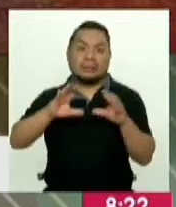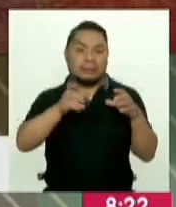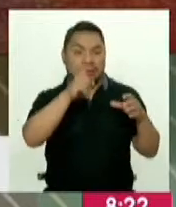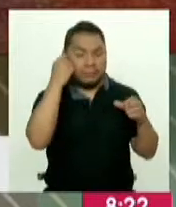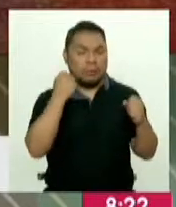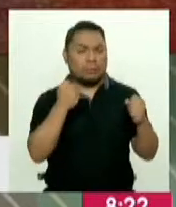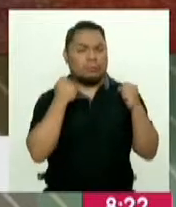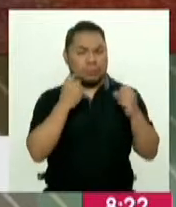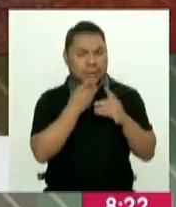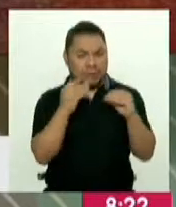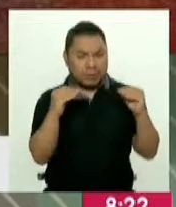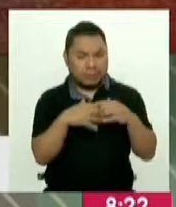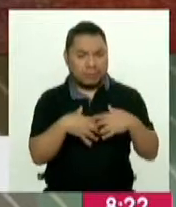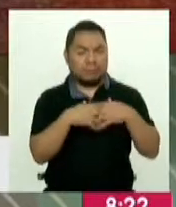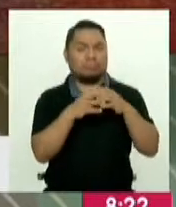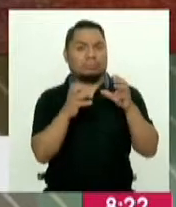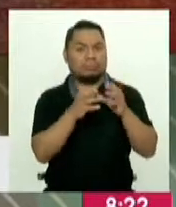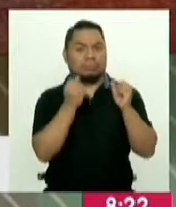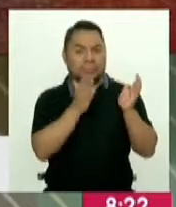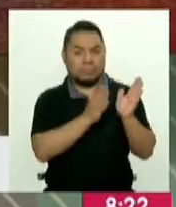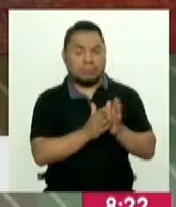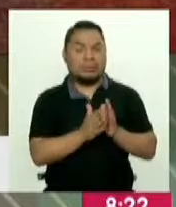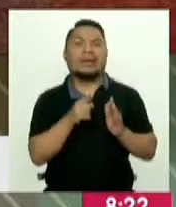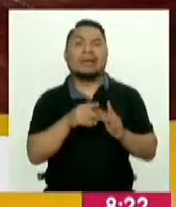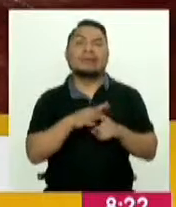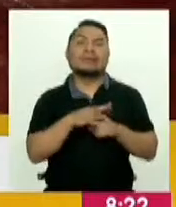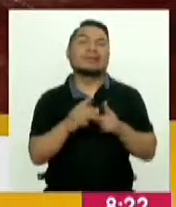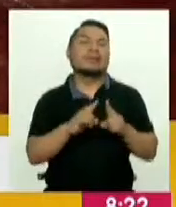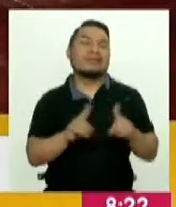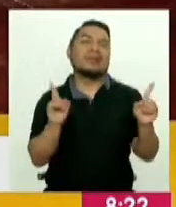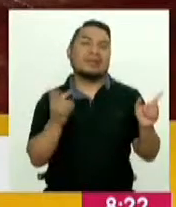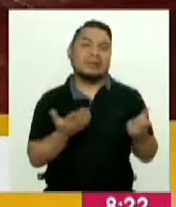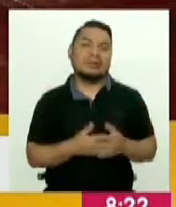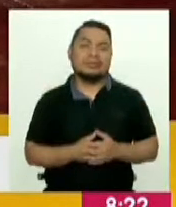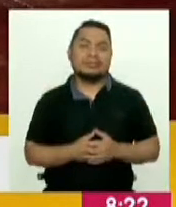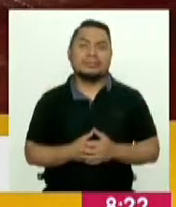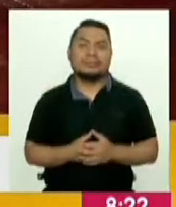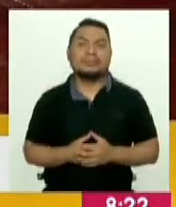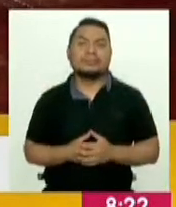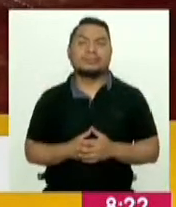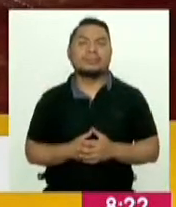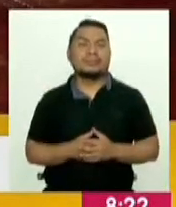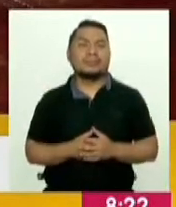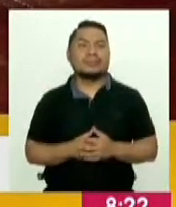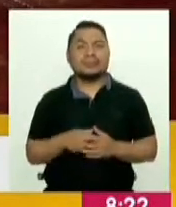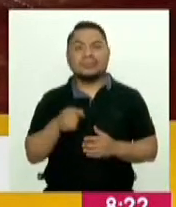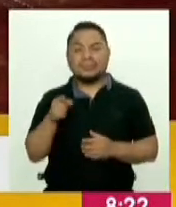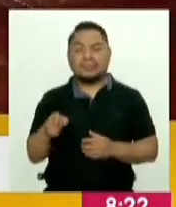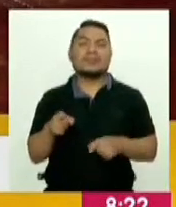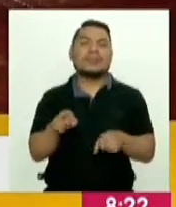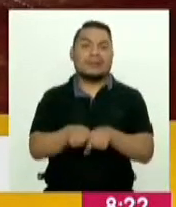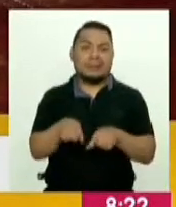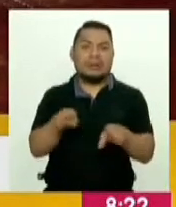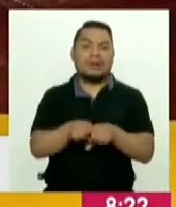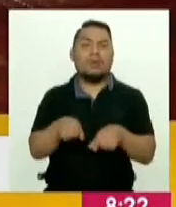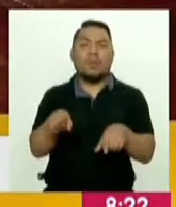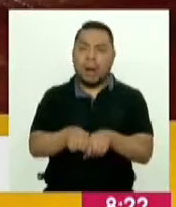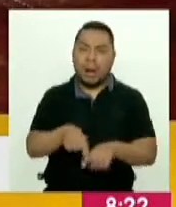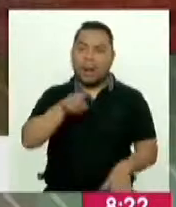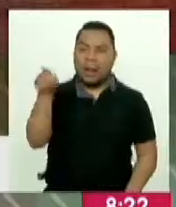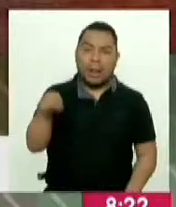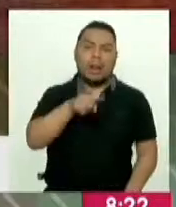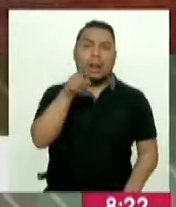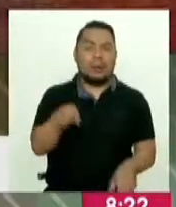democráticos, la situación sería muy distinta, ¿no? Esto casi se ha convertido en un círculo vicioso, ¿no? Lamentablemente